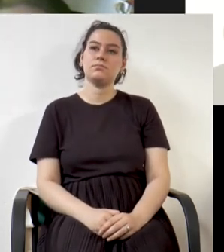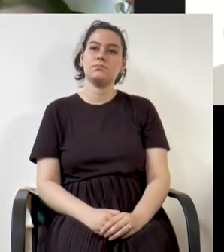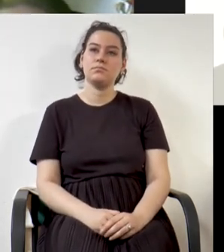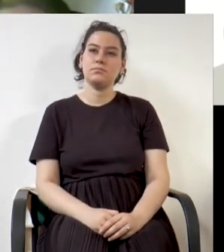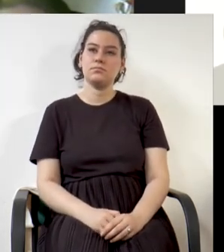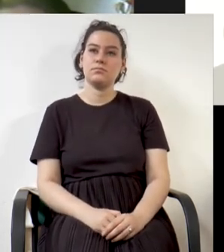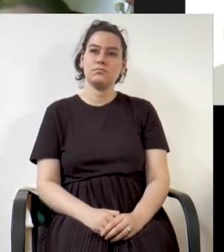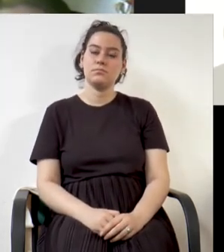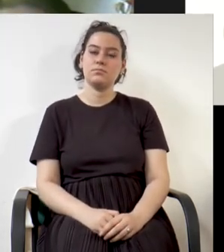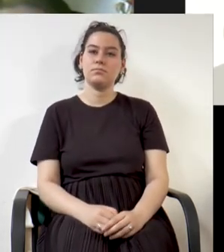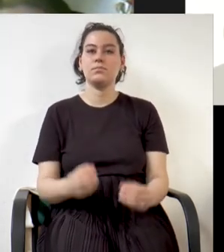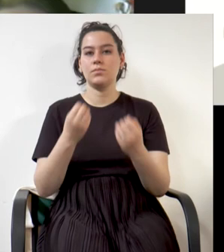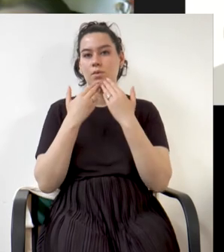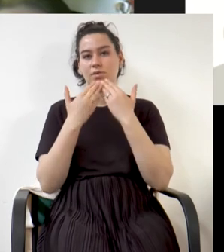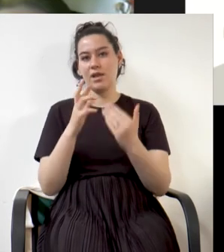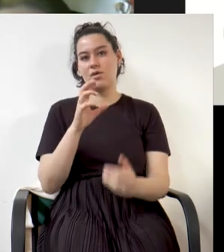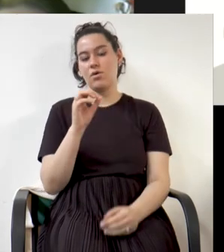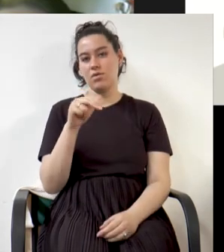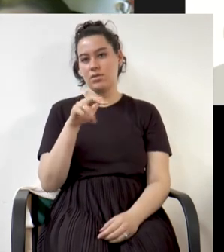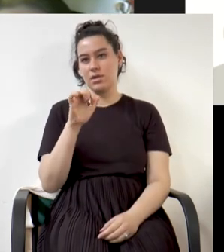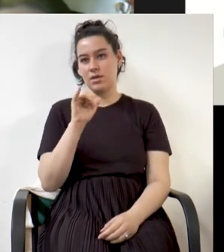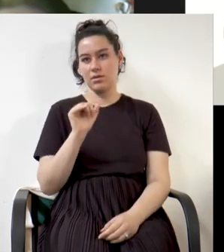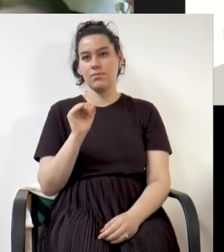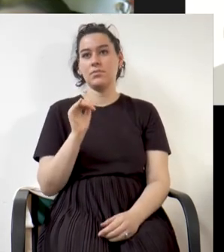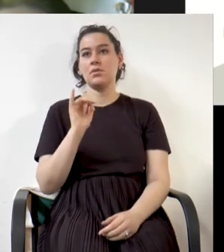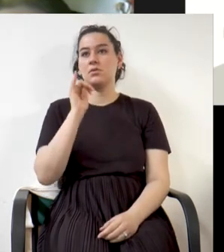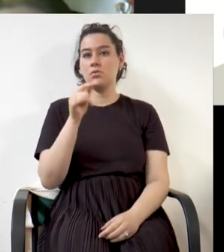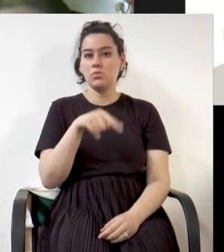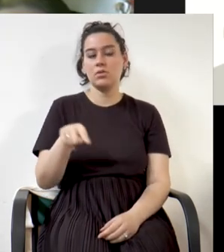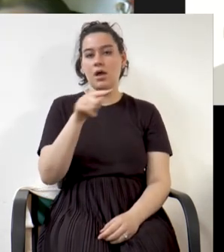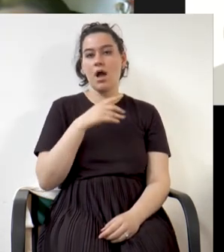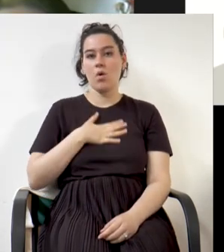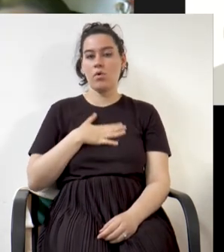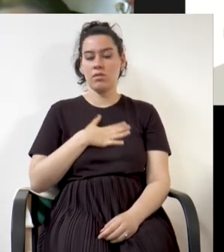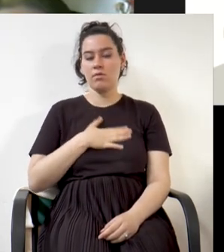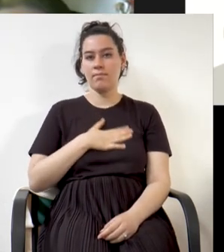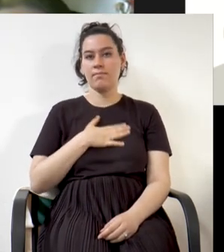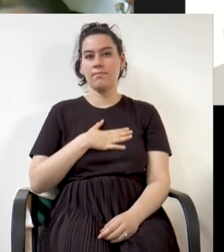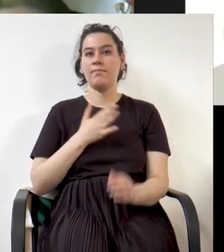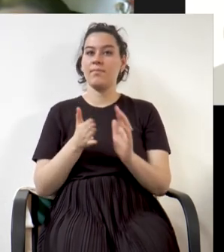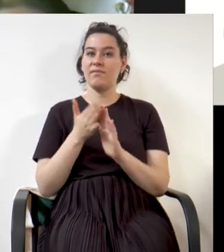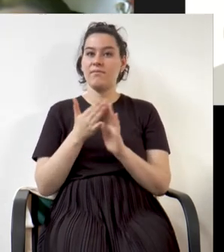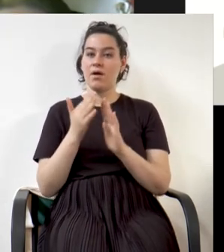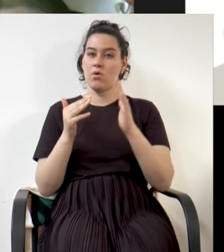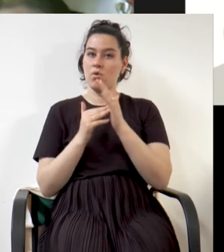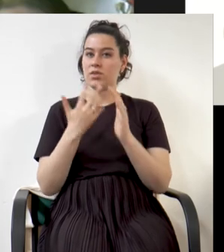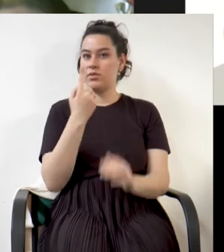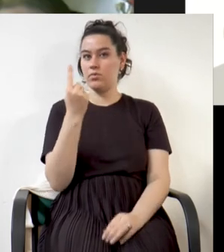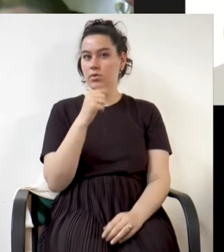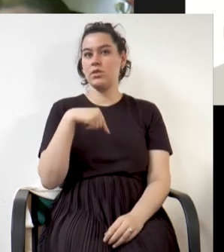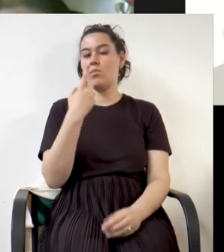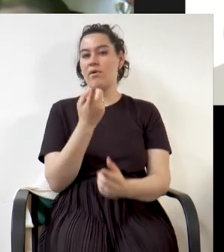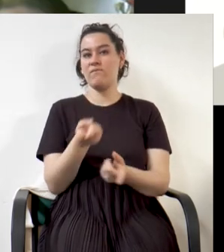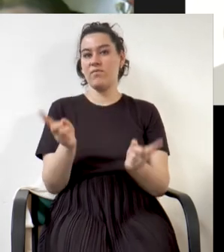Bueno, muchas gracias, Rodney. No sé si les parece de hacer un pequeño corte de 5 minutos y